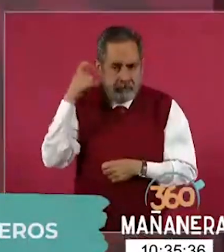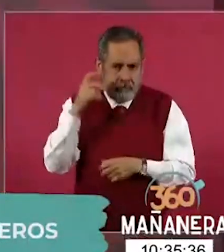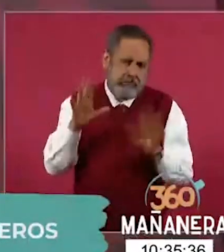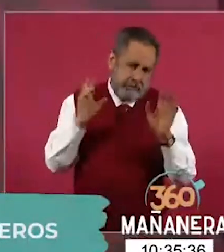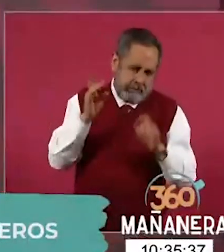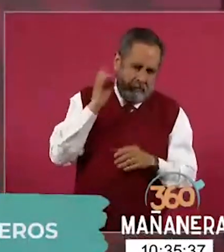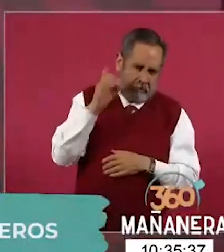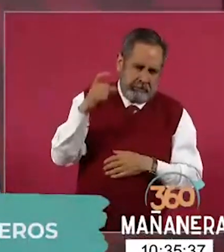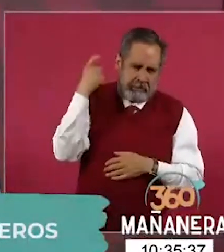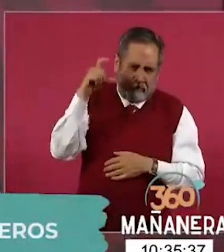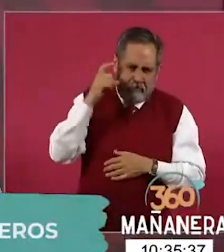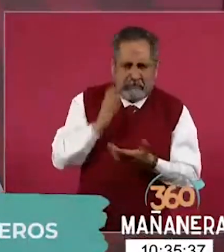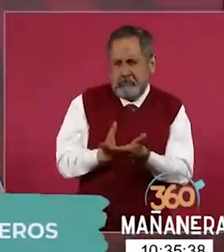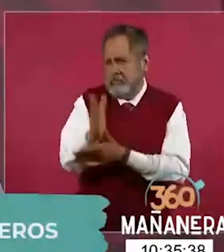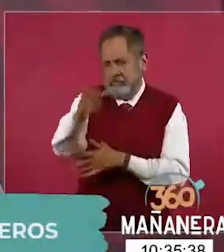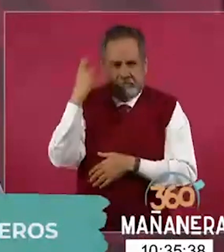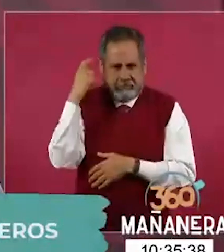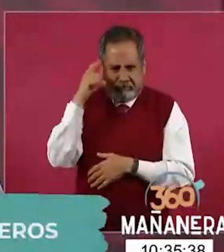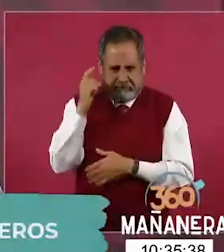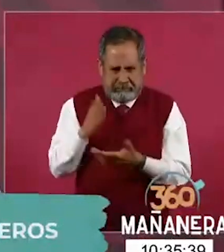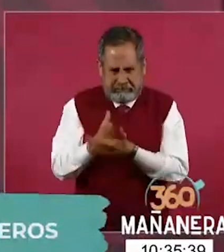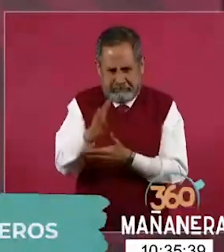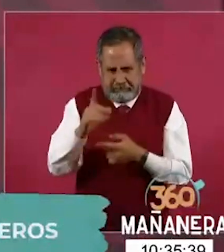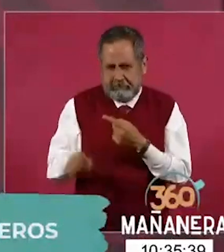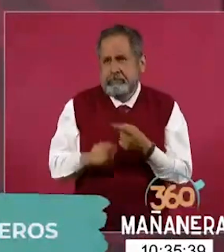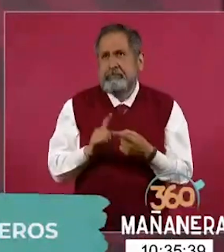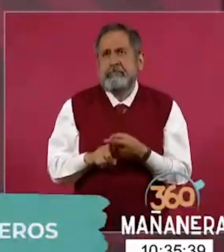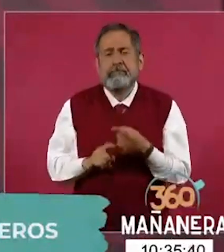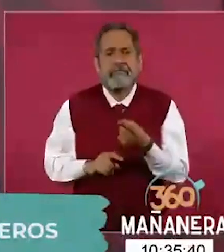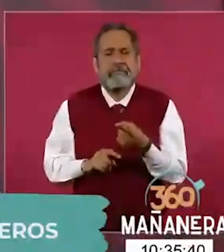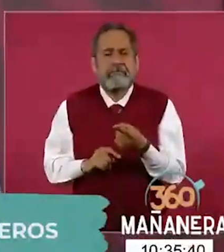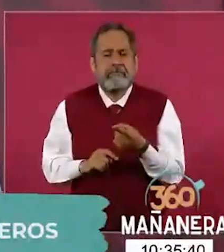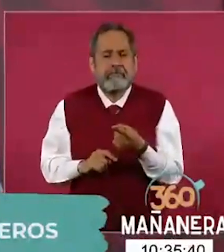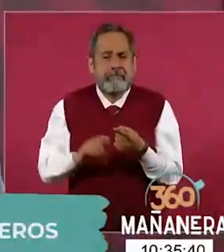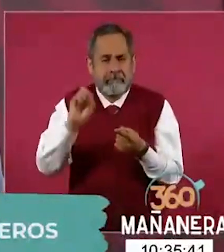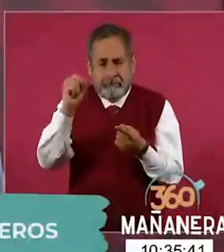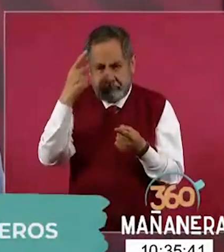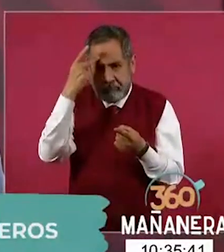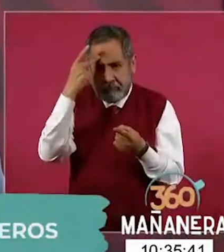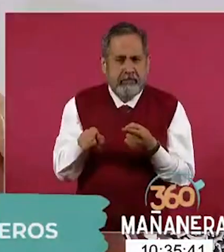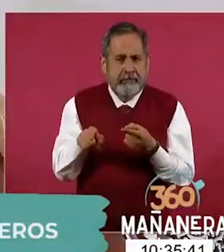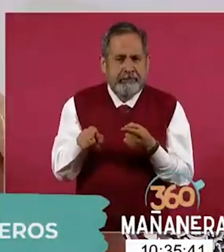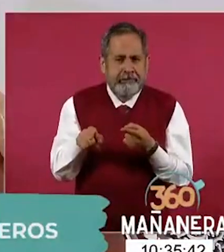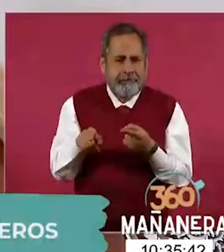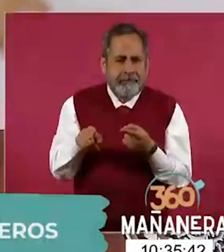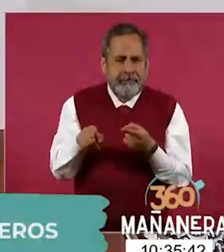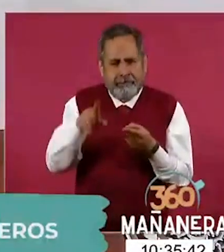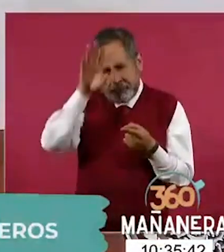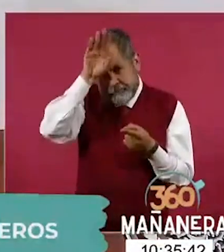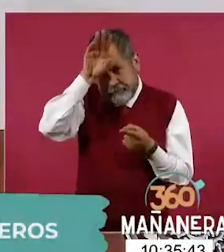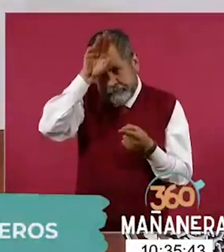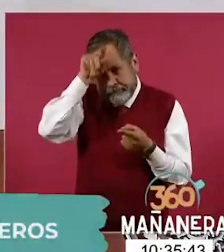bueno todo pasa por Querétaro este San Luis Potosí